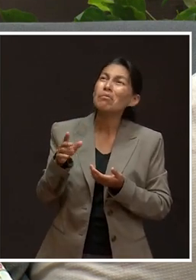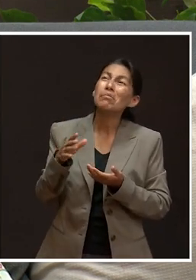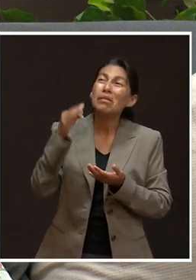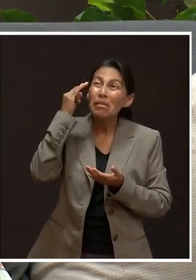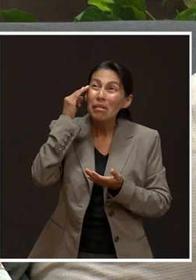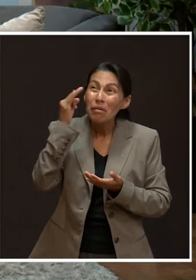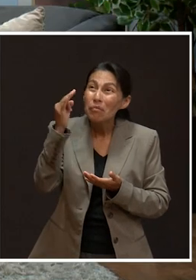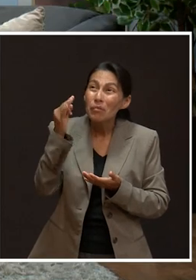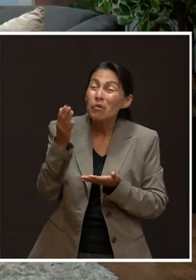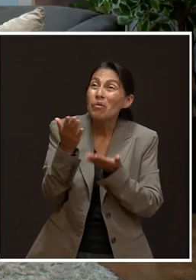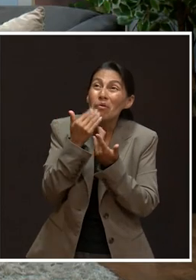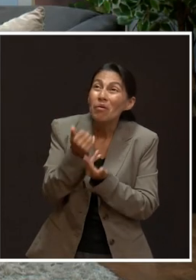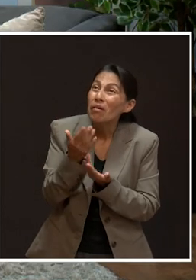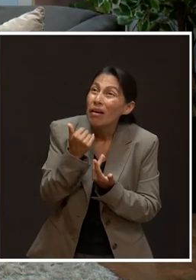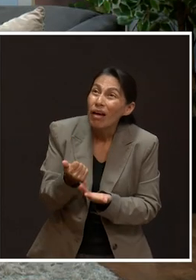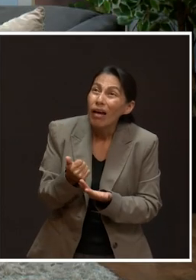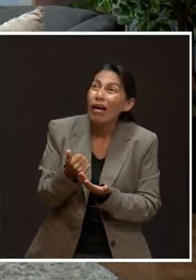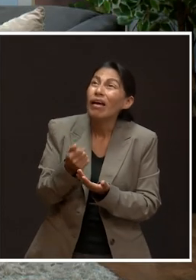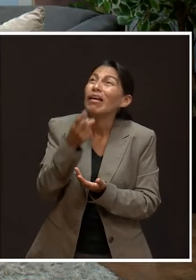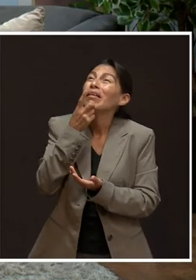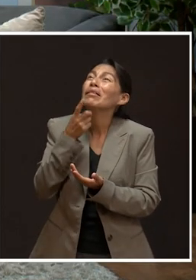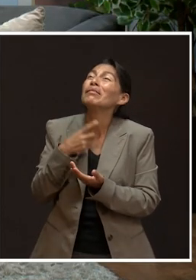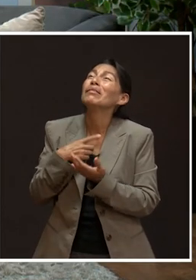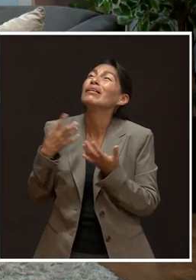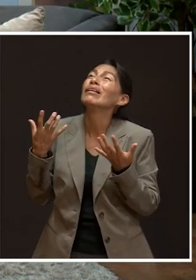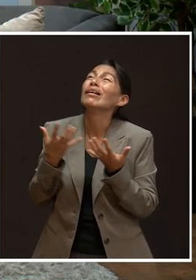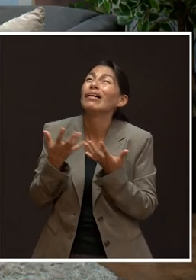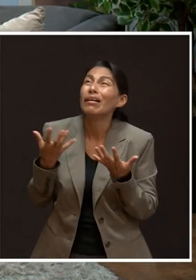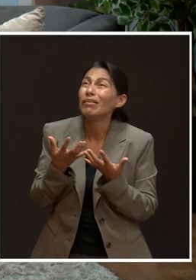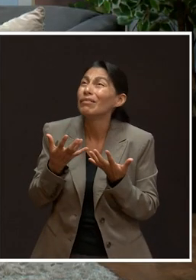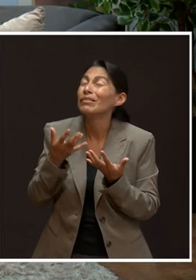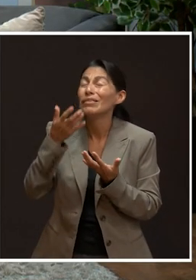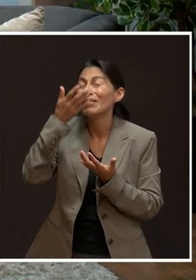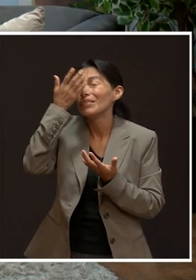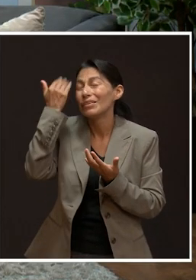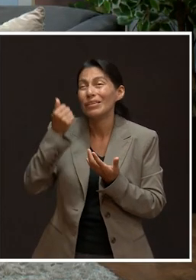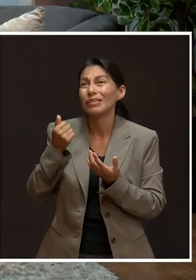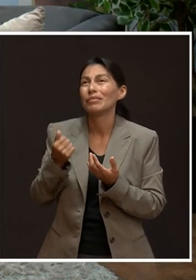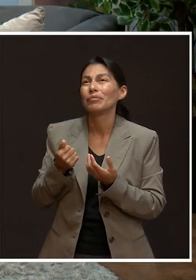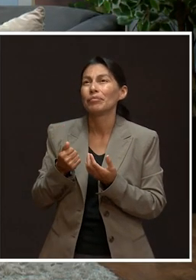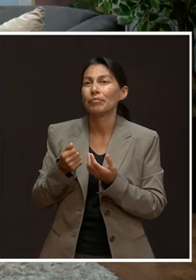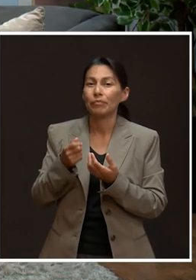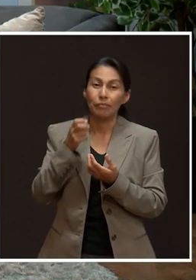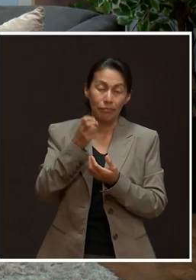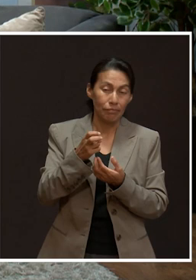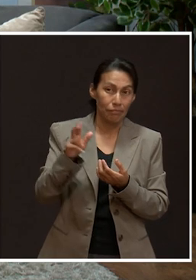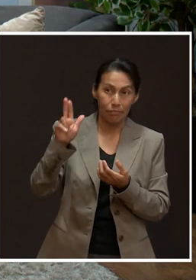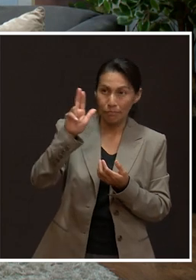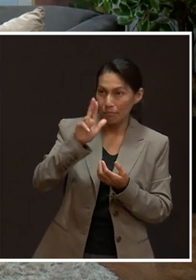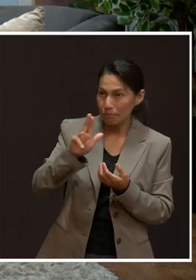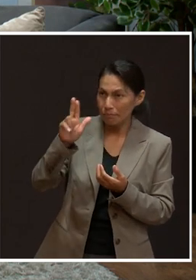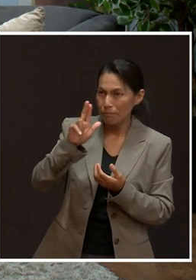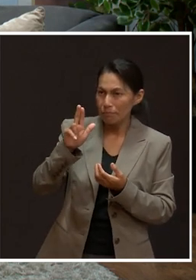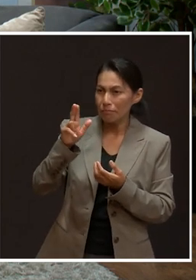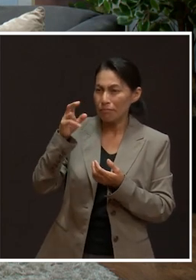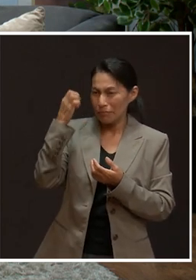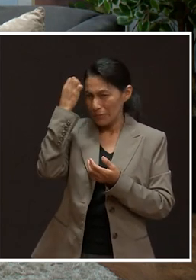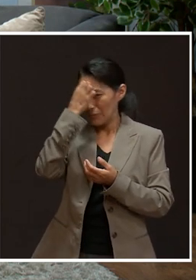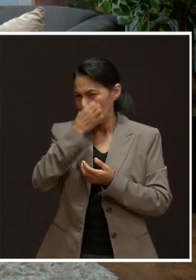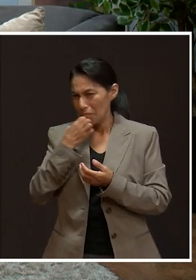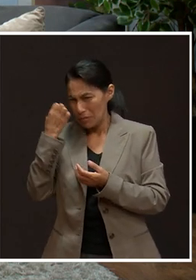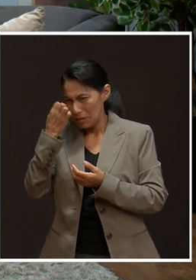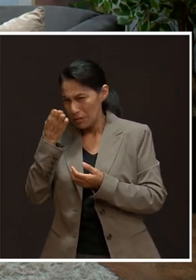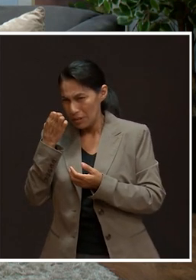Y pues no sé, o sea, ¿qué voy a hacer? Y el caso es que ese martes que tenía yo un examen,